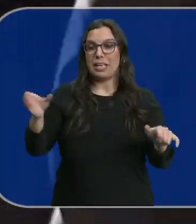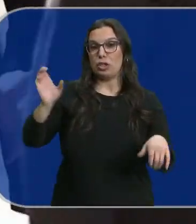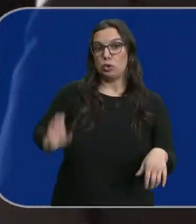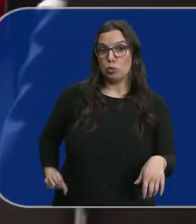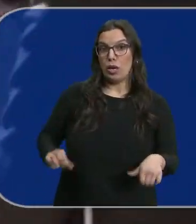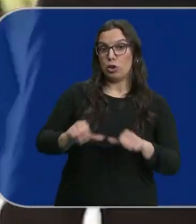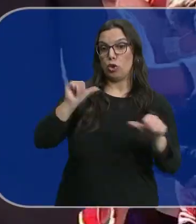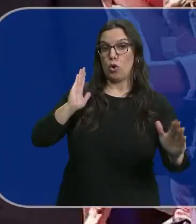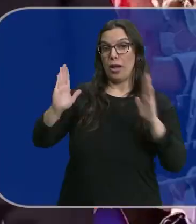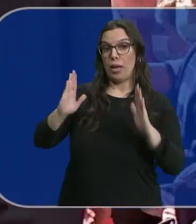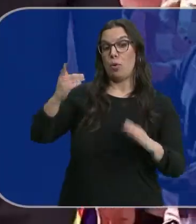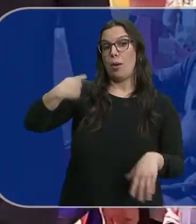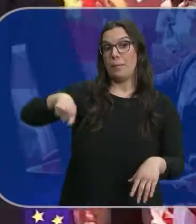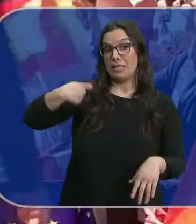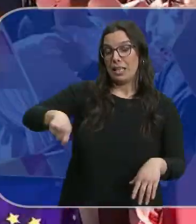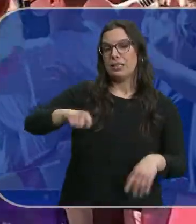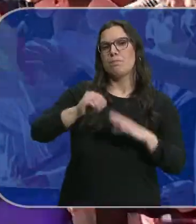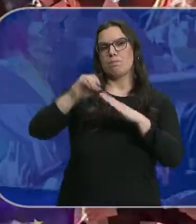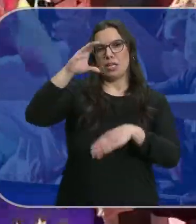sueldo que recibían siendo canciller.